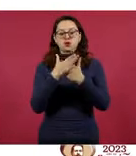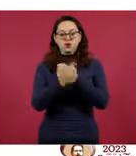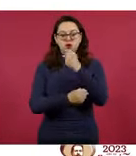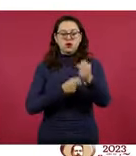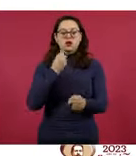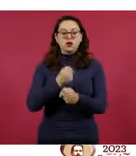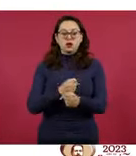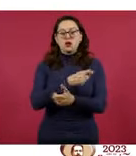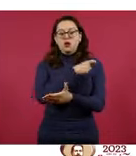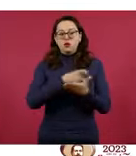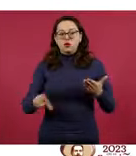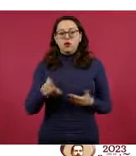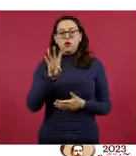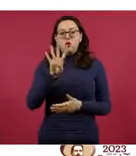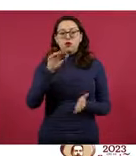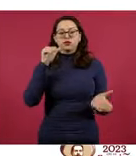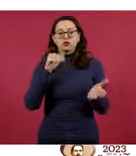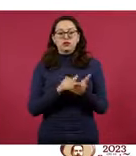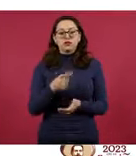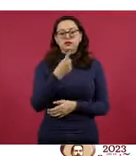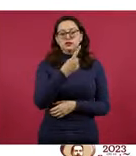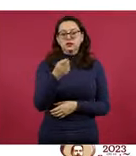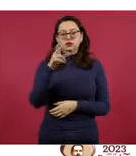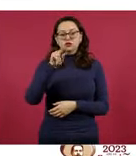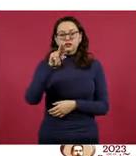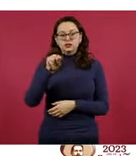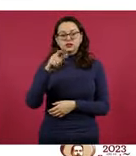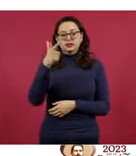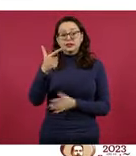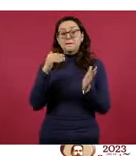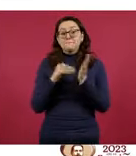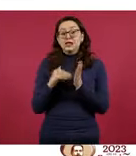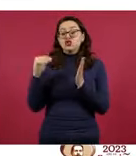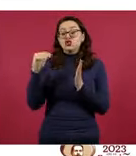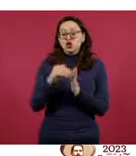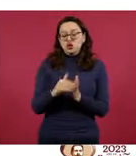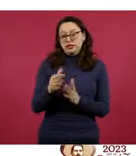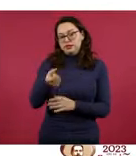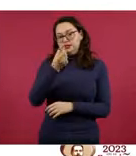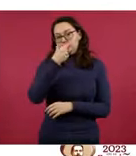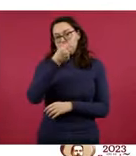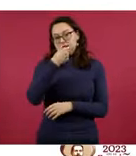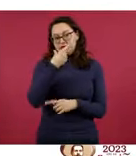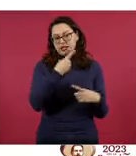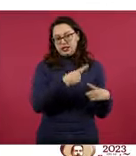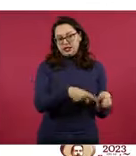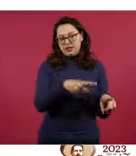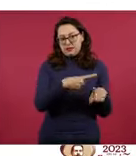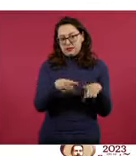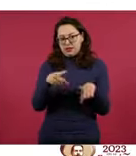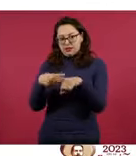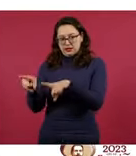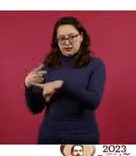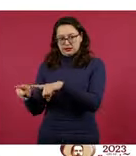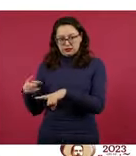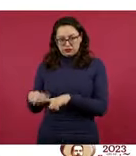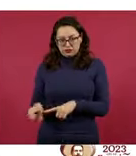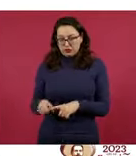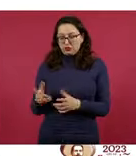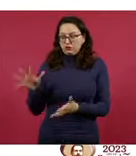4.187 millones de piezas. Es para conocer la cantidad de estas piezas que requieren ser progresivamente